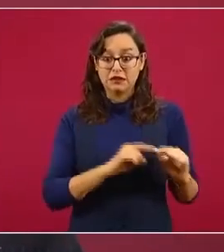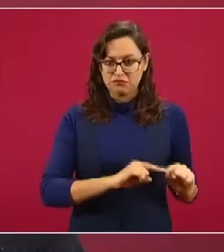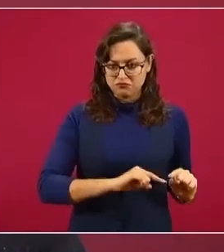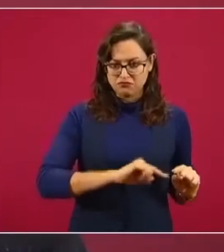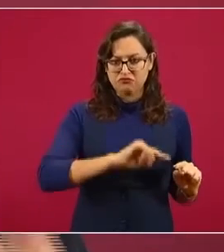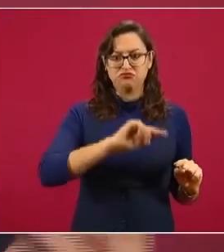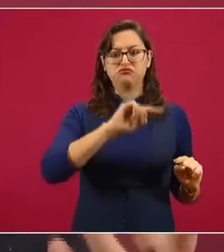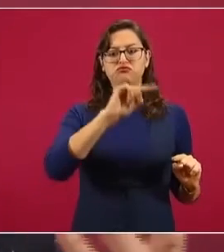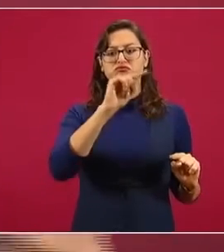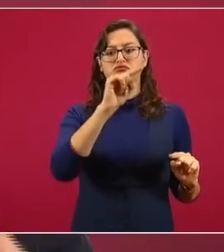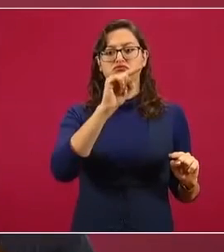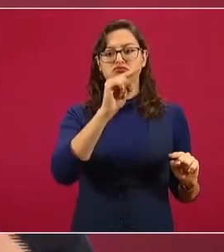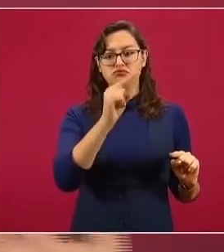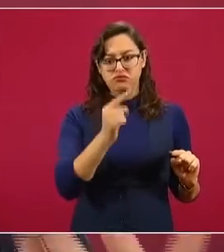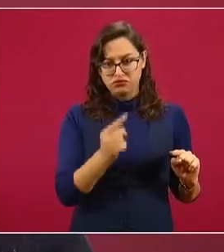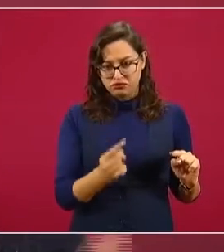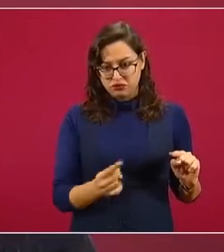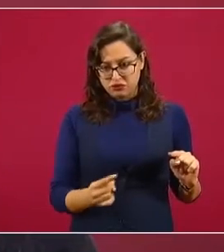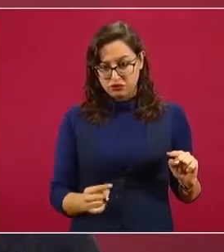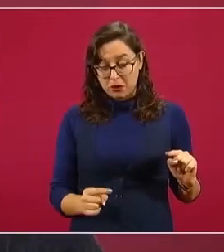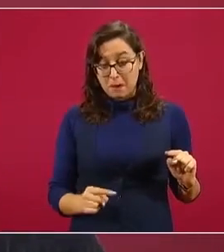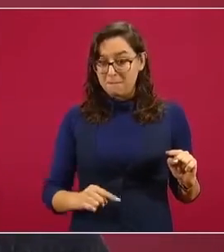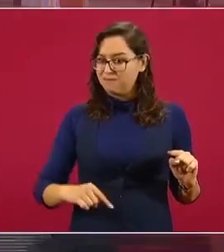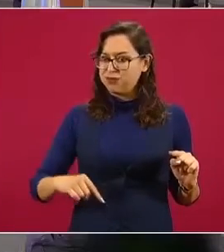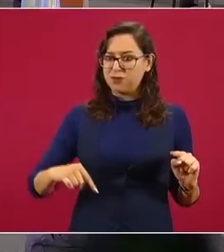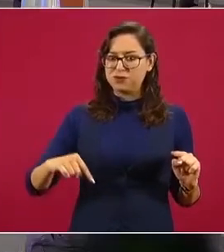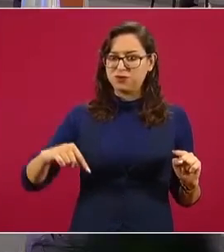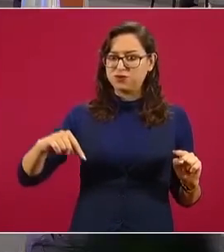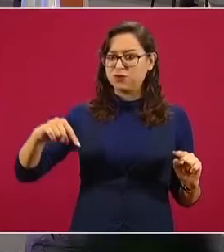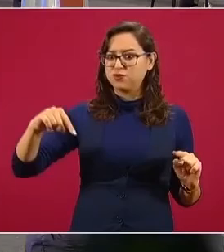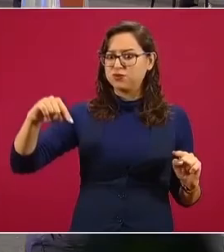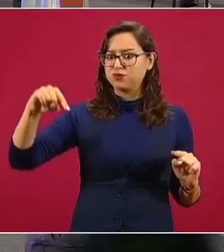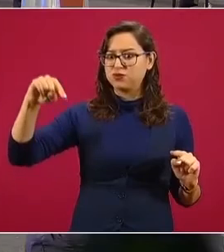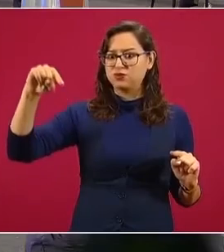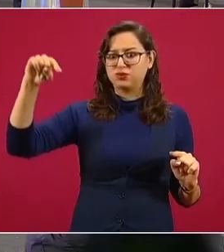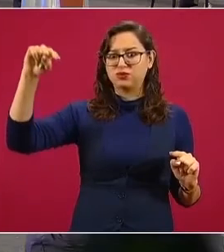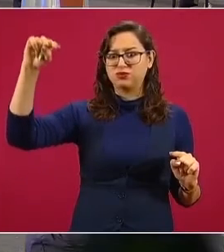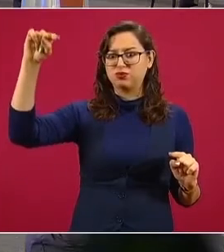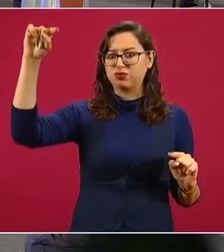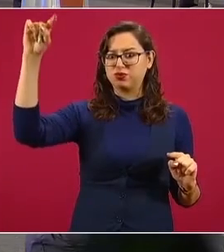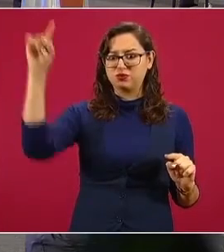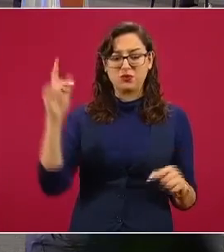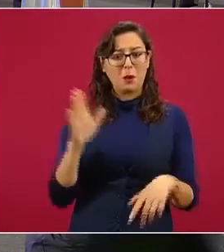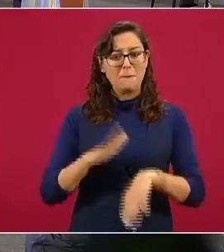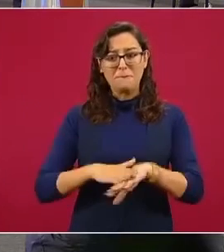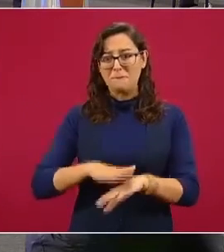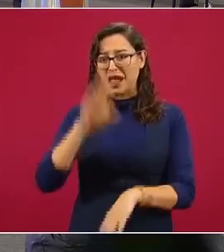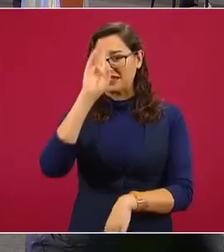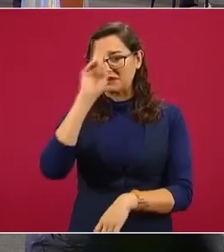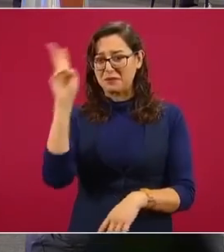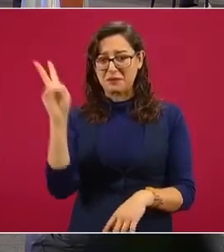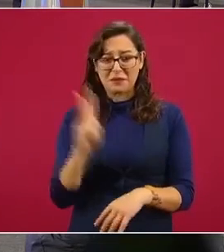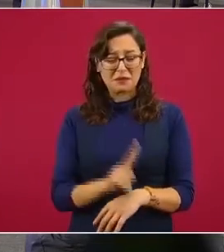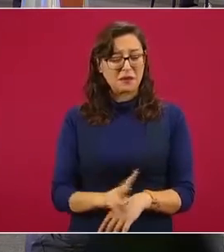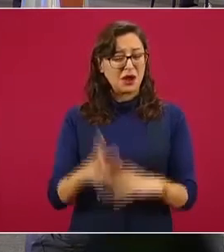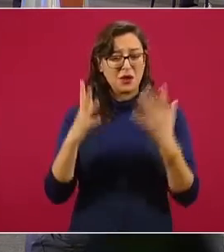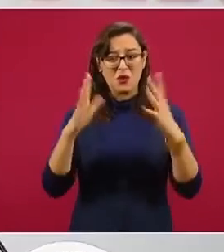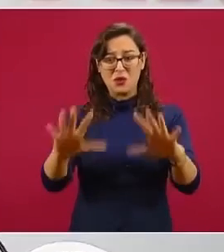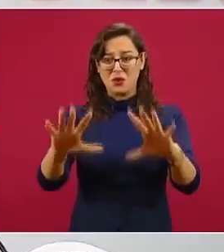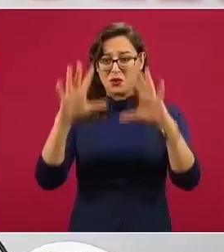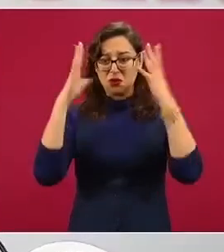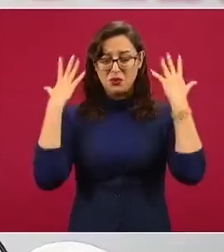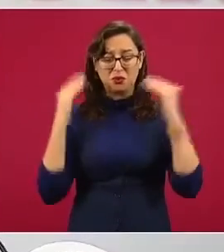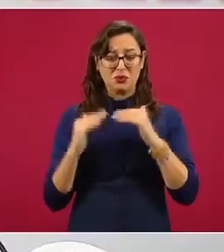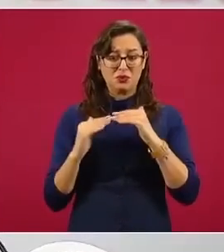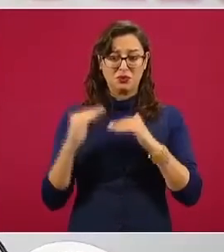enorme intensidad, superan en más de 3 y en algunos casos 4 veces lo que presenciaron esos países